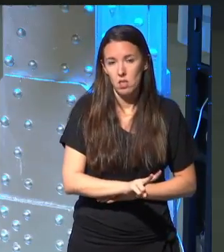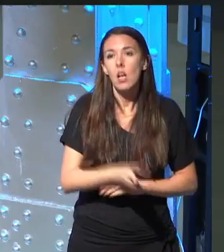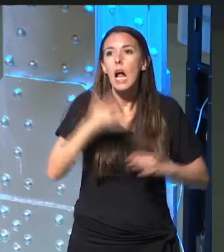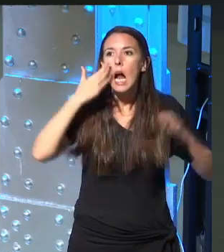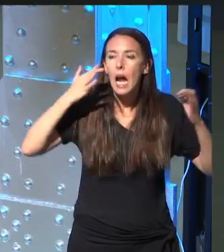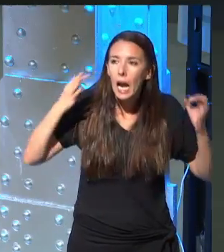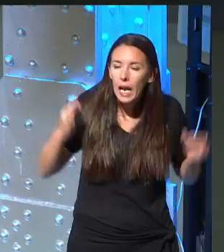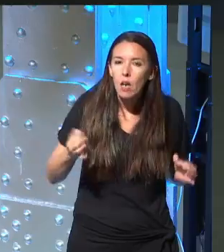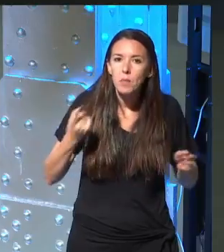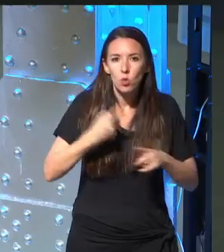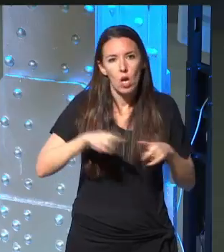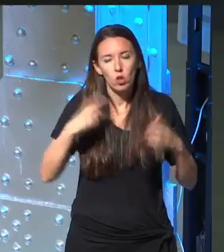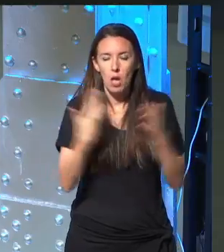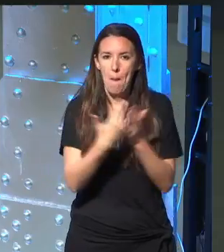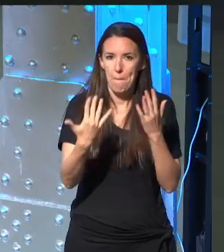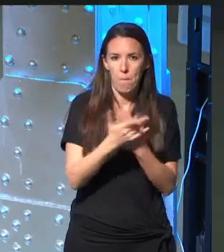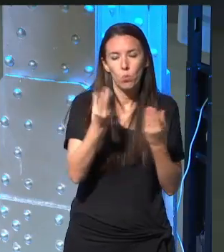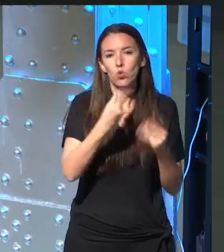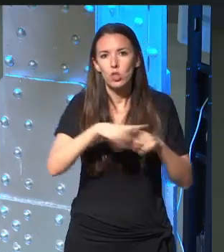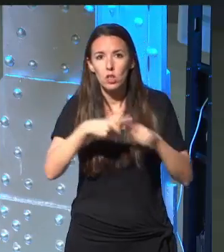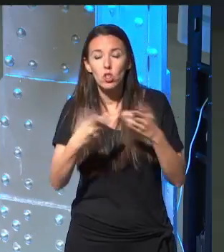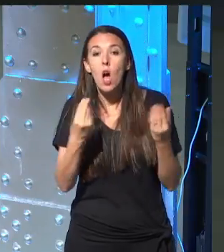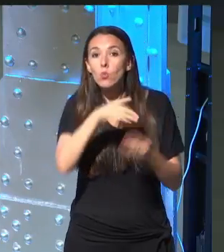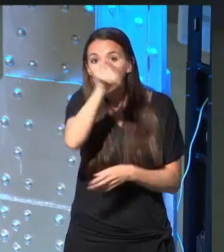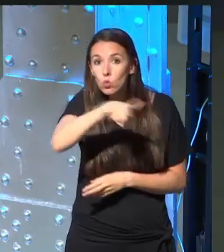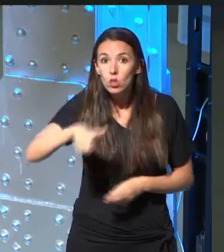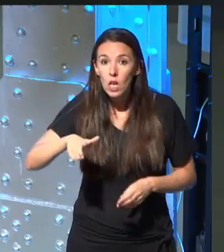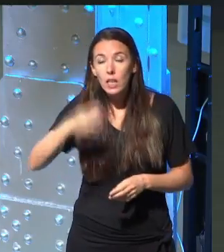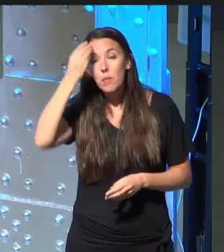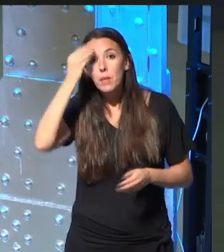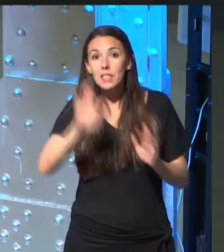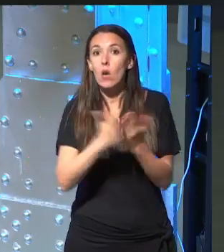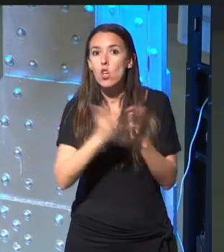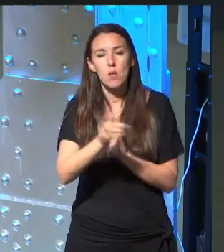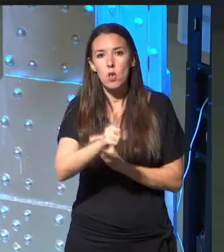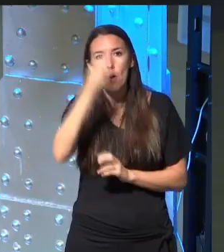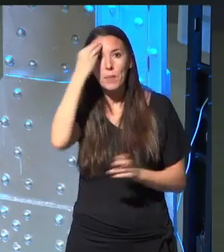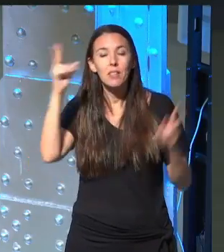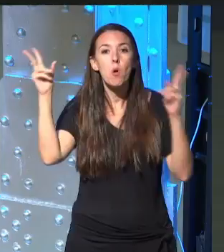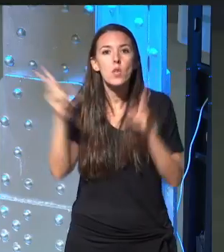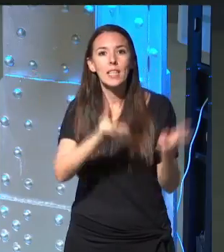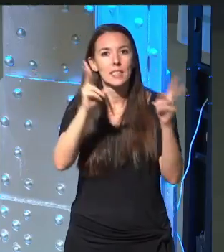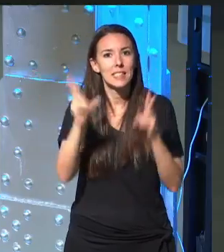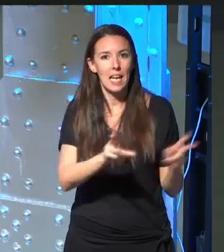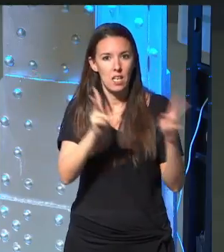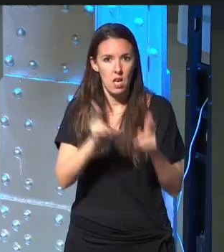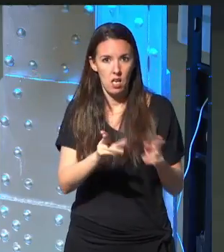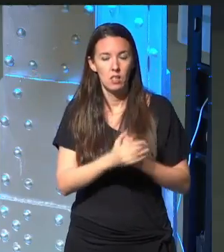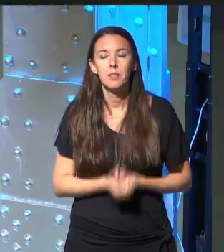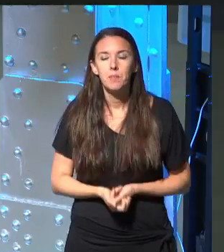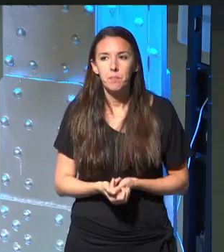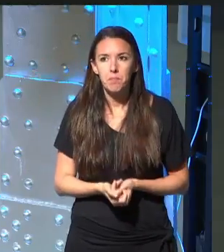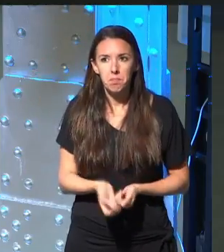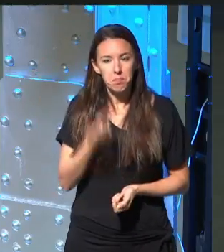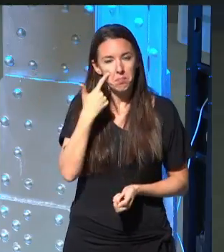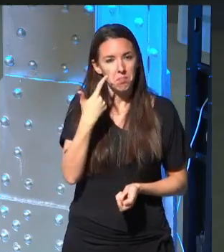es una cosa mixta de muchas cosas y muchísima gente, más que pensar en un libro, ha pensado que esto era una serie. De hecho, un fenómeno